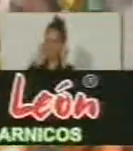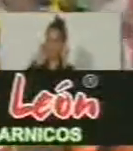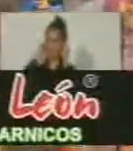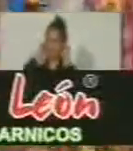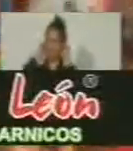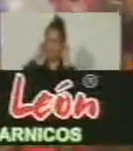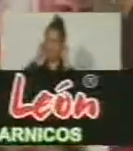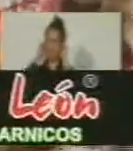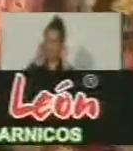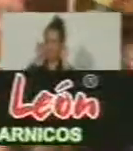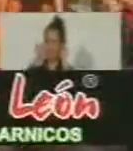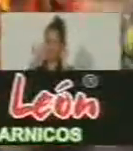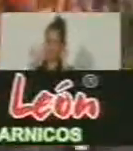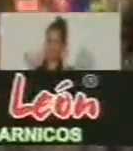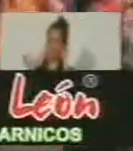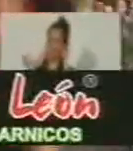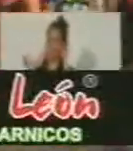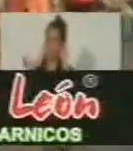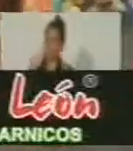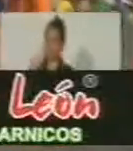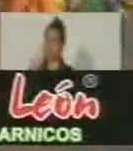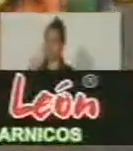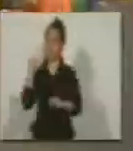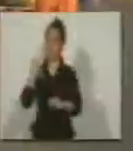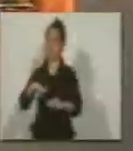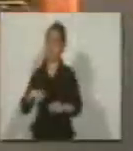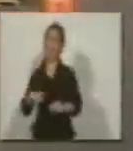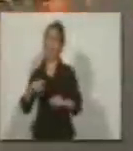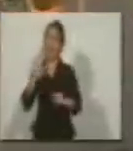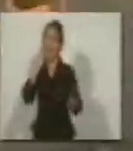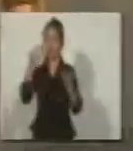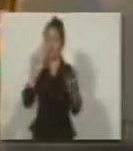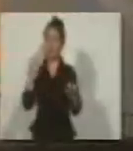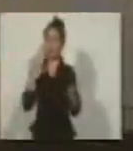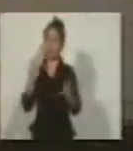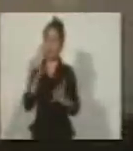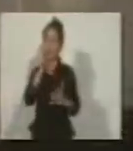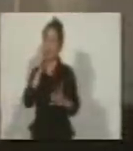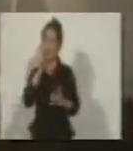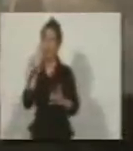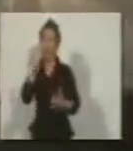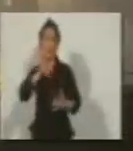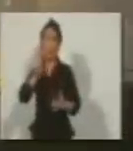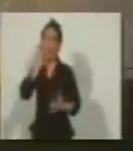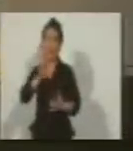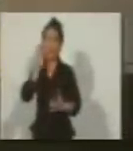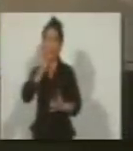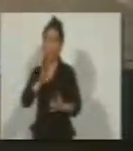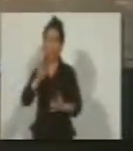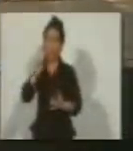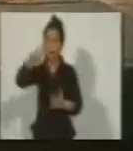En Estrella sube la expectación, pues tenemos un caso de corrupción. Han amado por